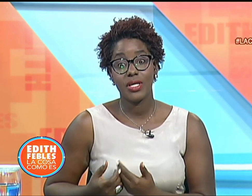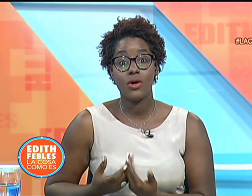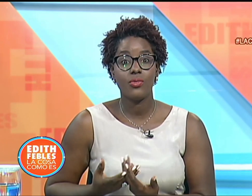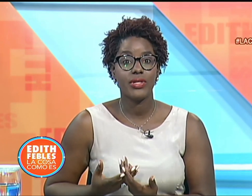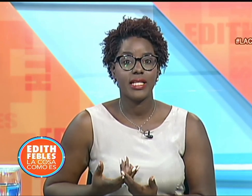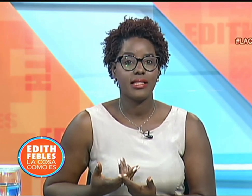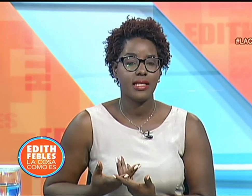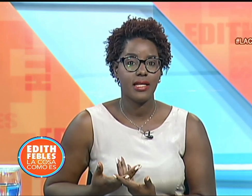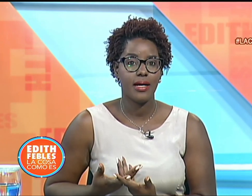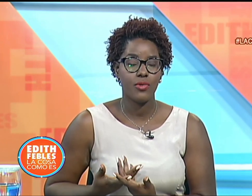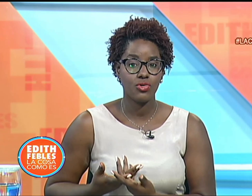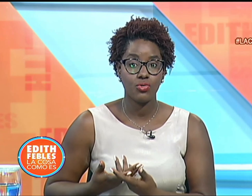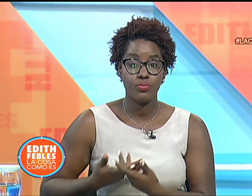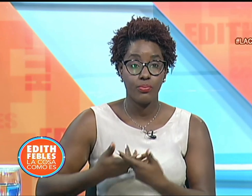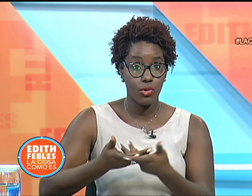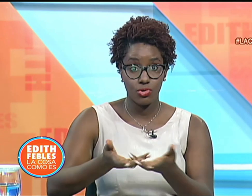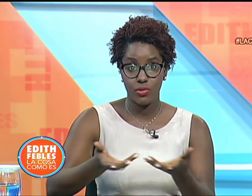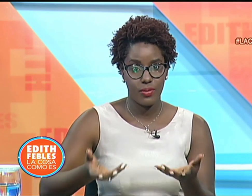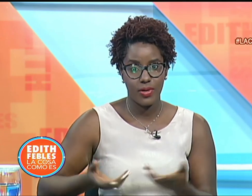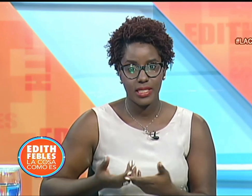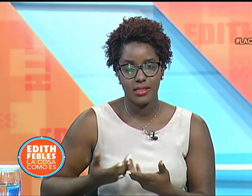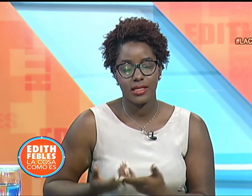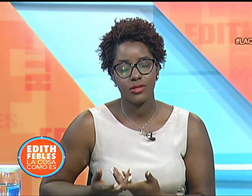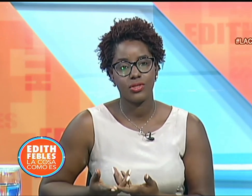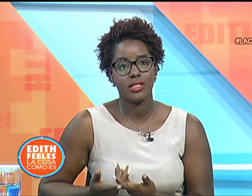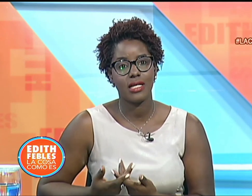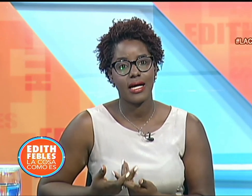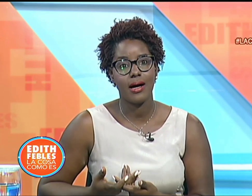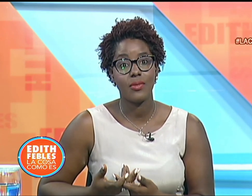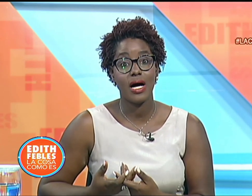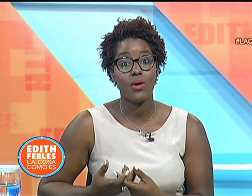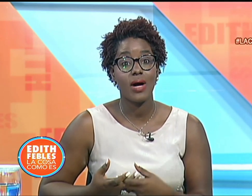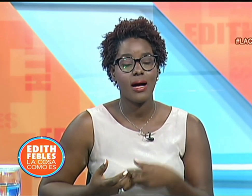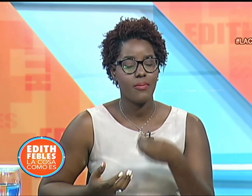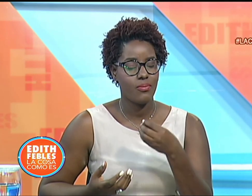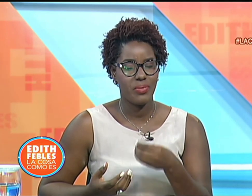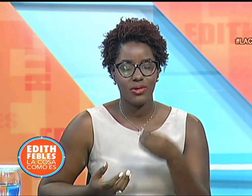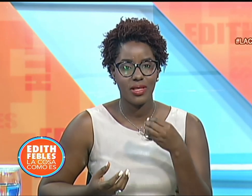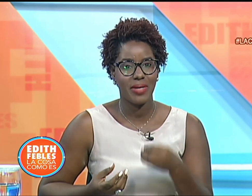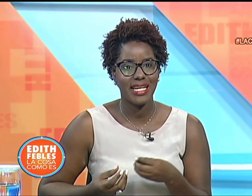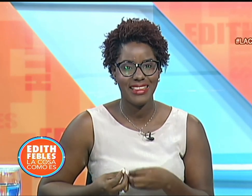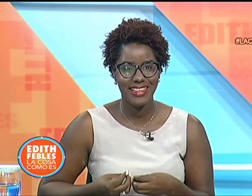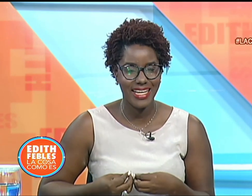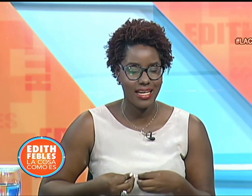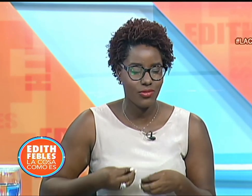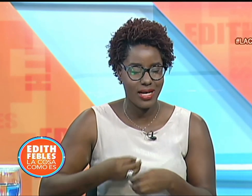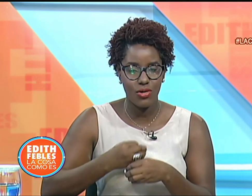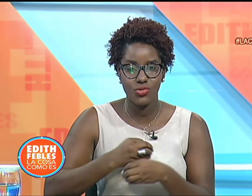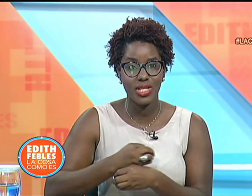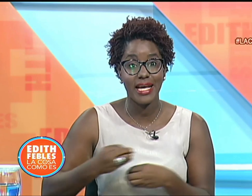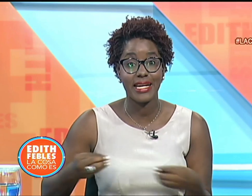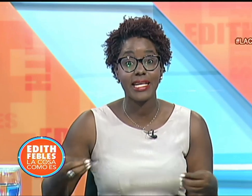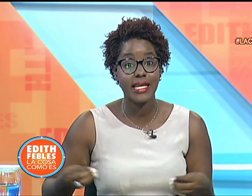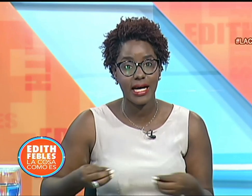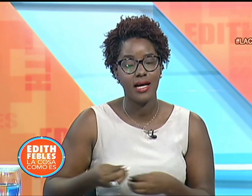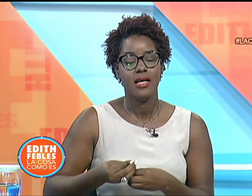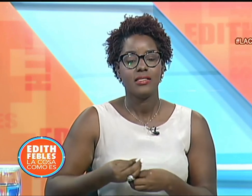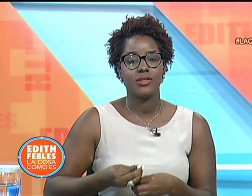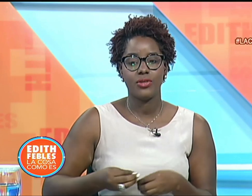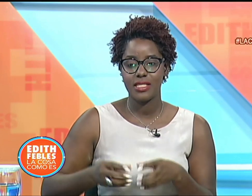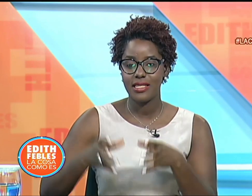atrás, en mi comunidad teníamos un pozo, vamos a decir que donde sacábamos agua, pero de manantial, una cosa